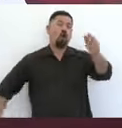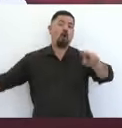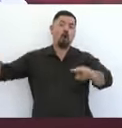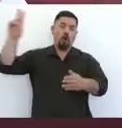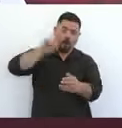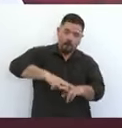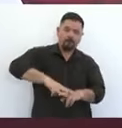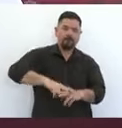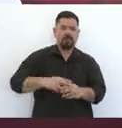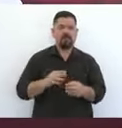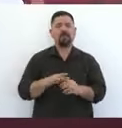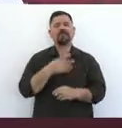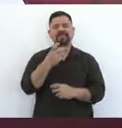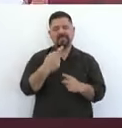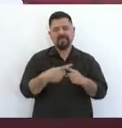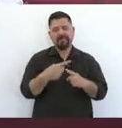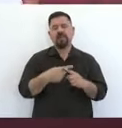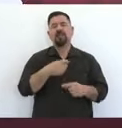los adultos mayores.